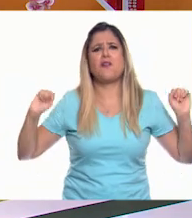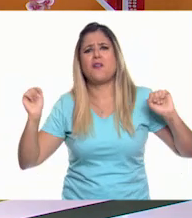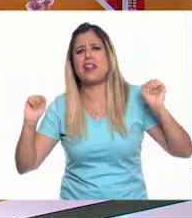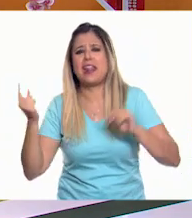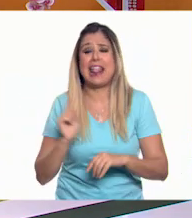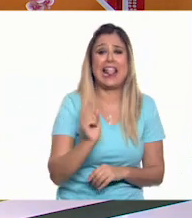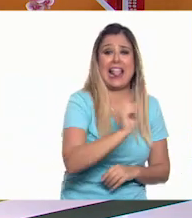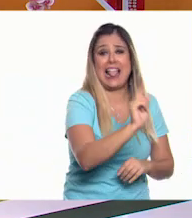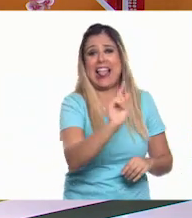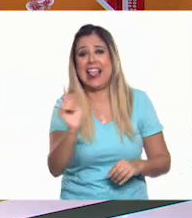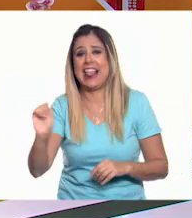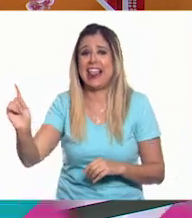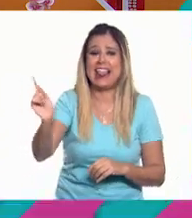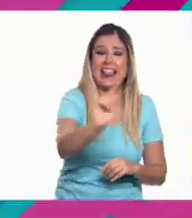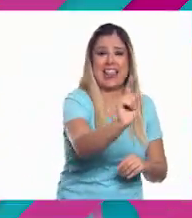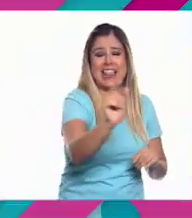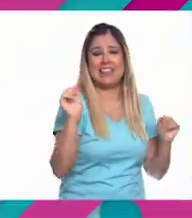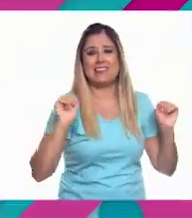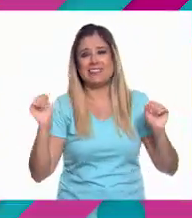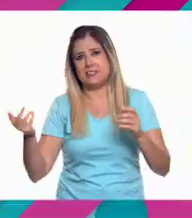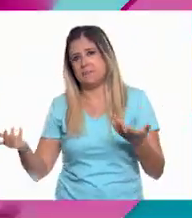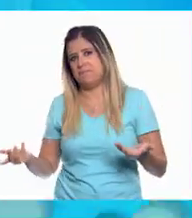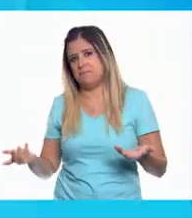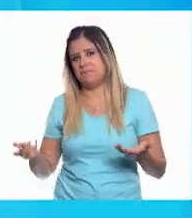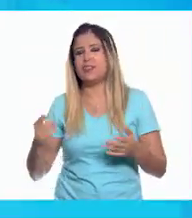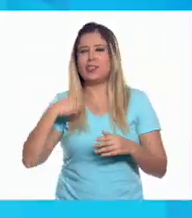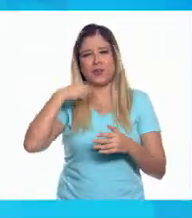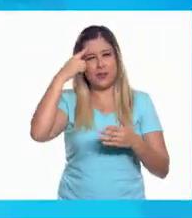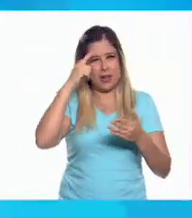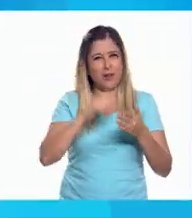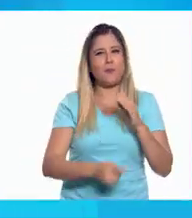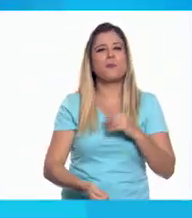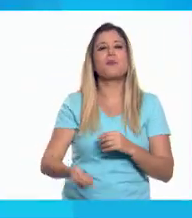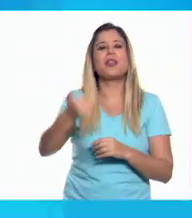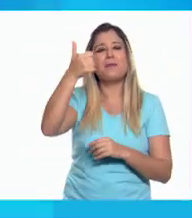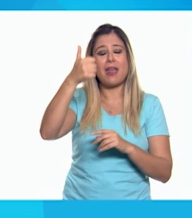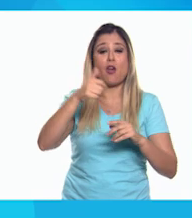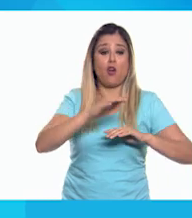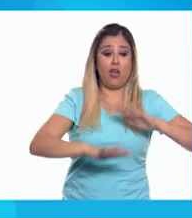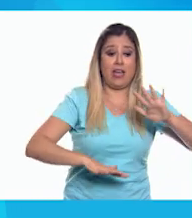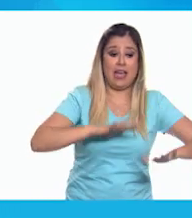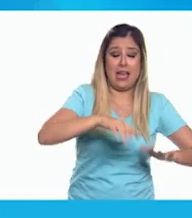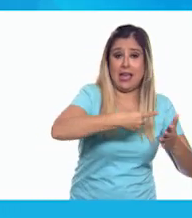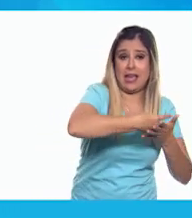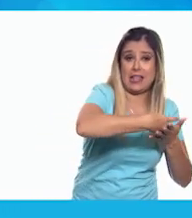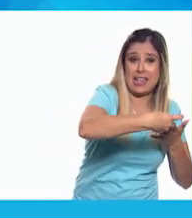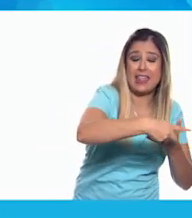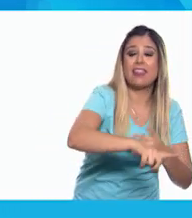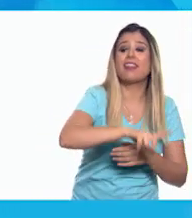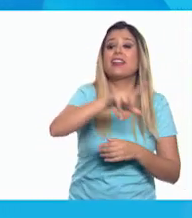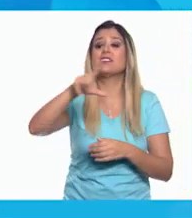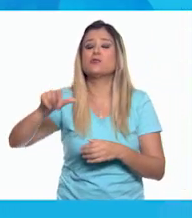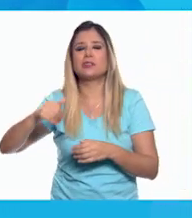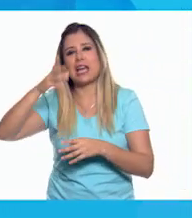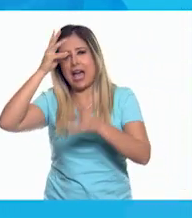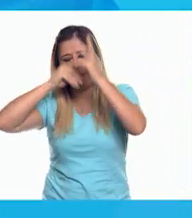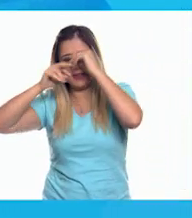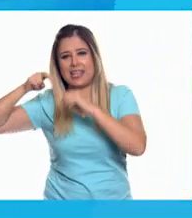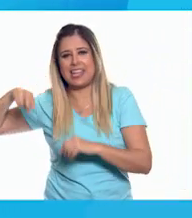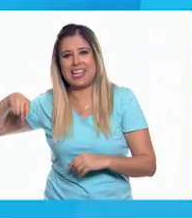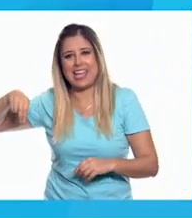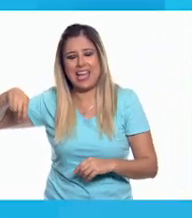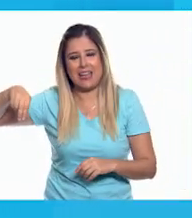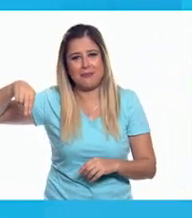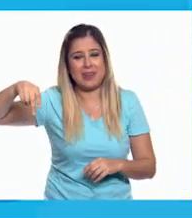andamos correteándonos con nuestras amigas y amigos. Sí, entonces, es primero, después de gatear, aprendemos a caminar. Así que esta la